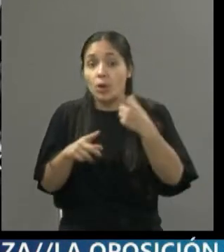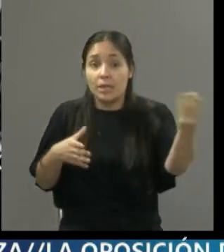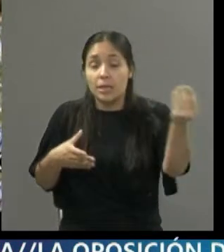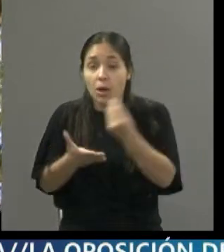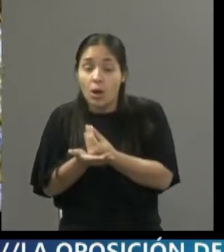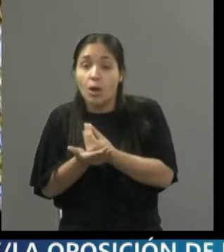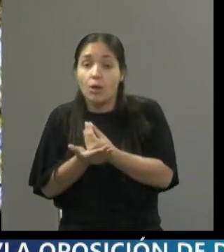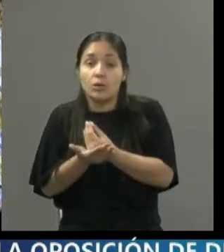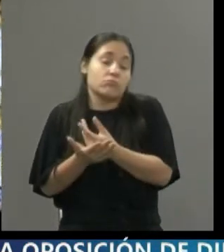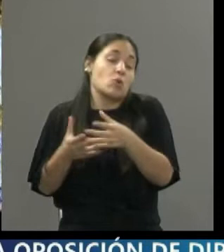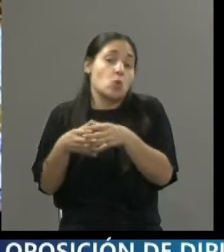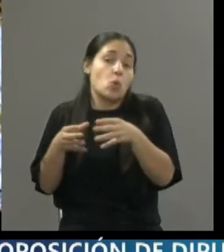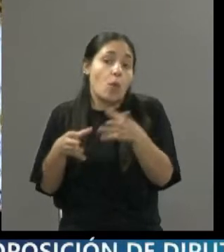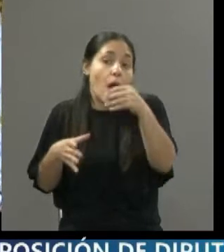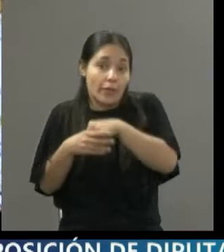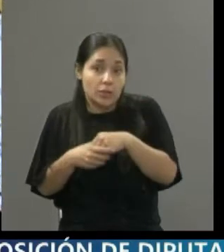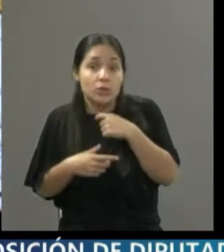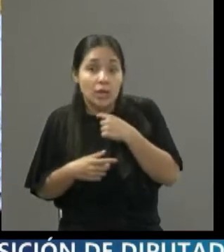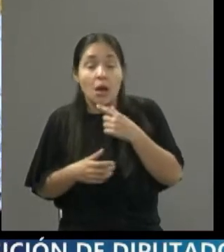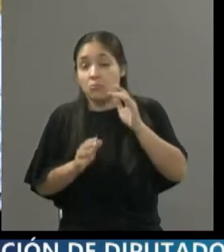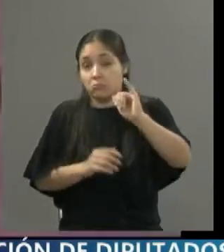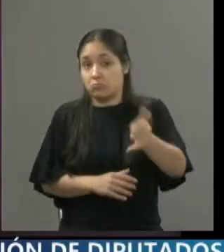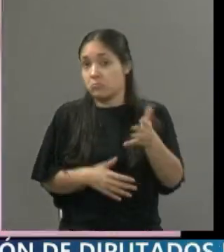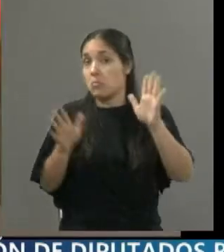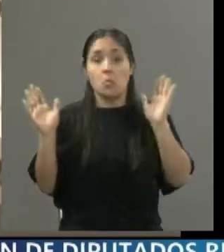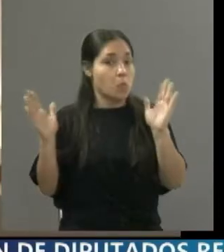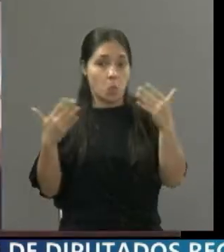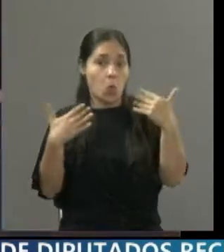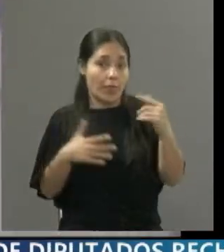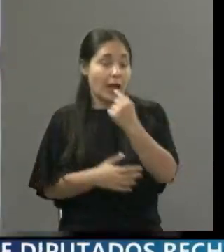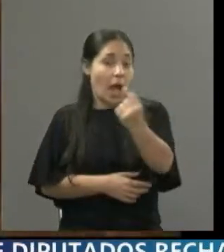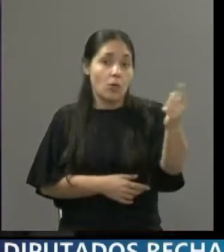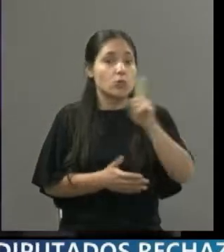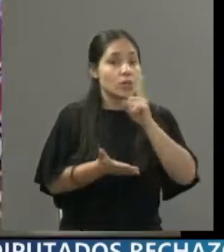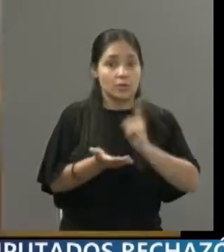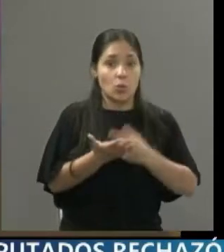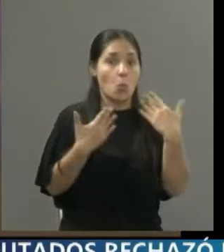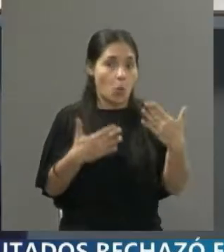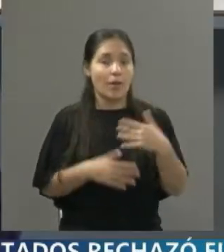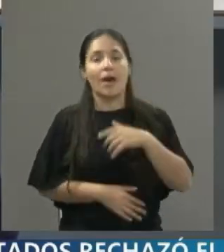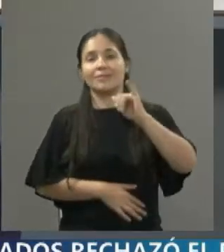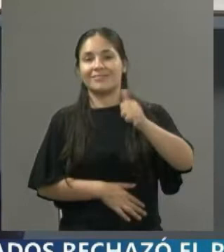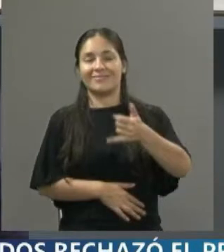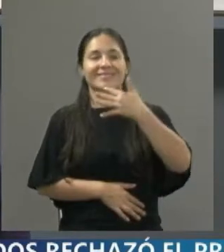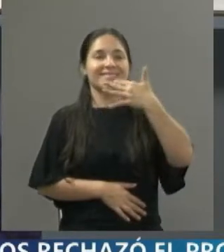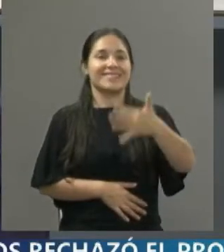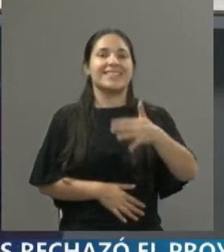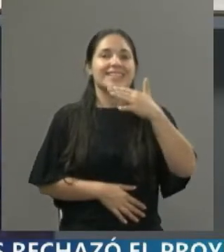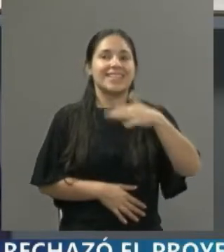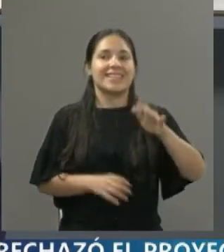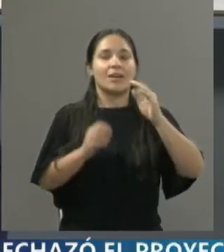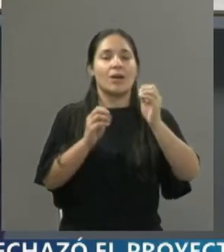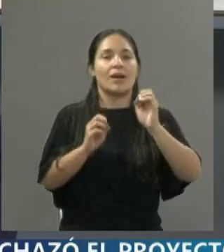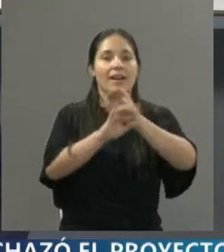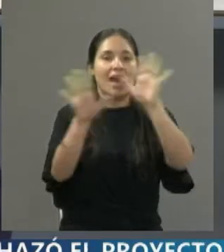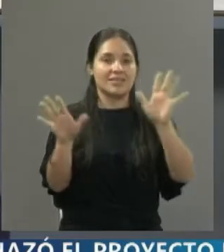fuerzas, eso es absolutamente al criterio de la persona. Gracias por la aclaración de apartidario a apolítico,